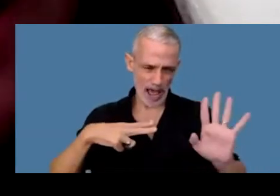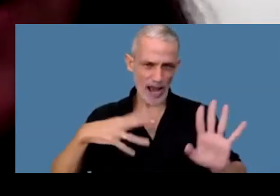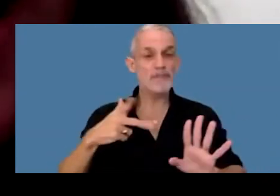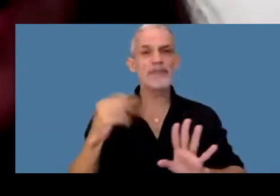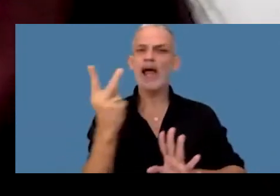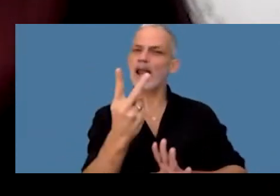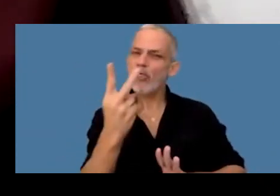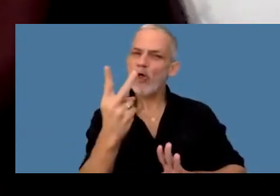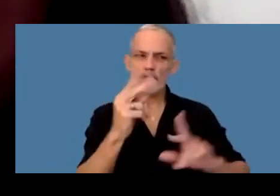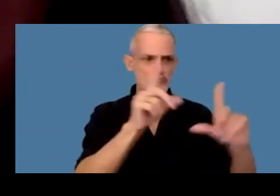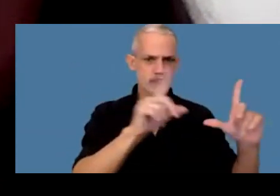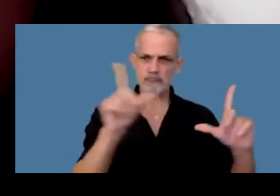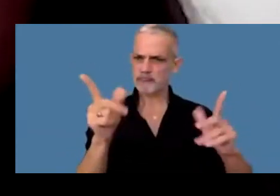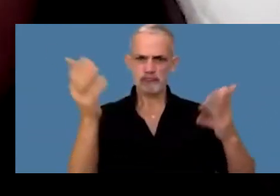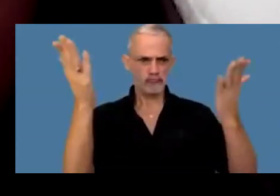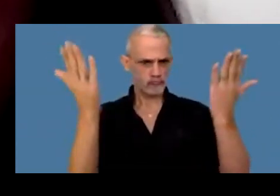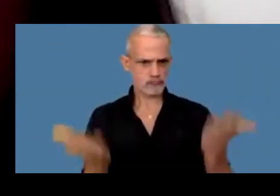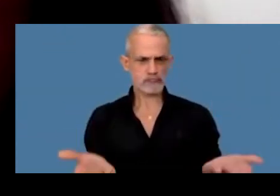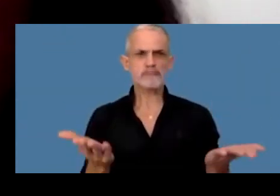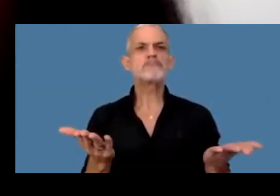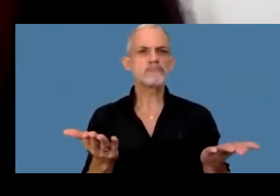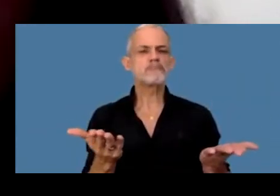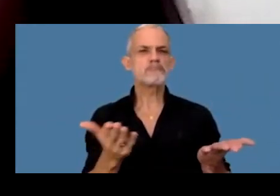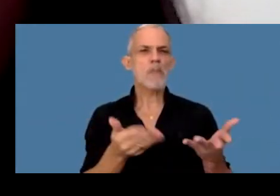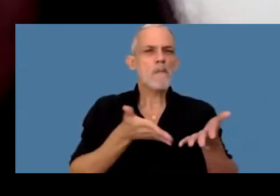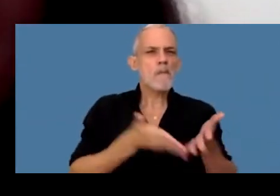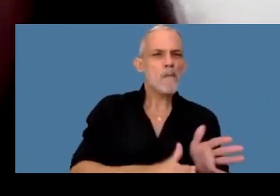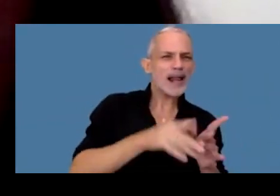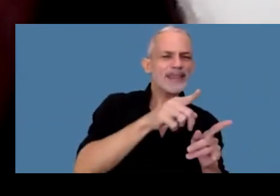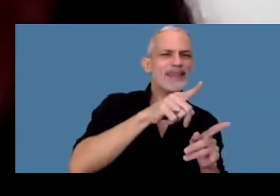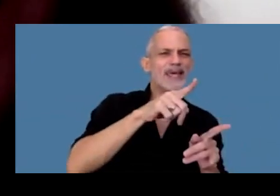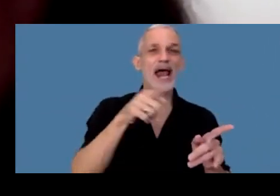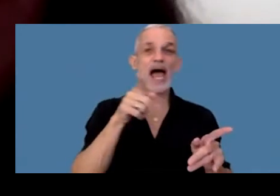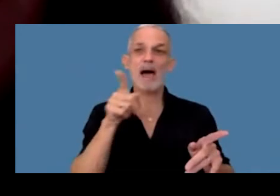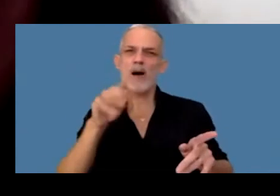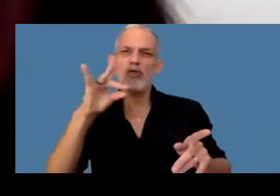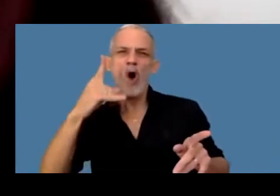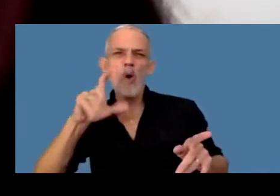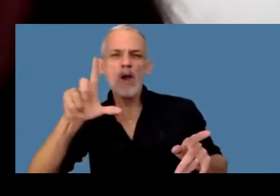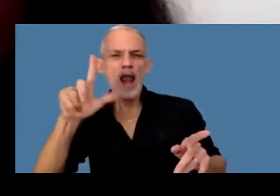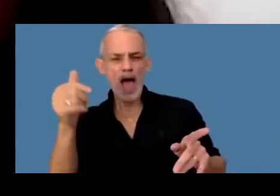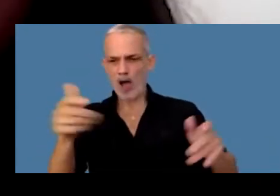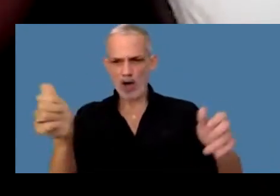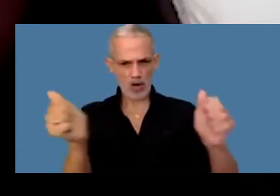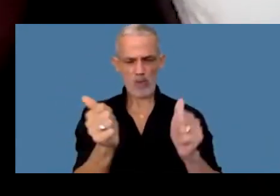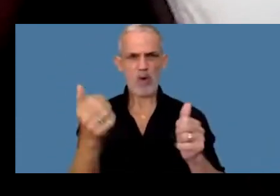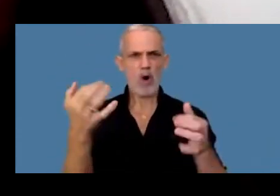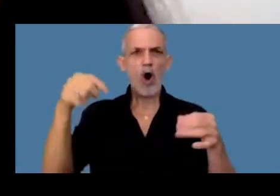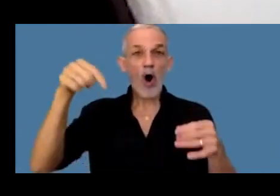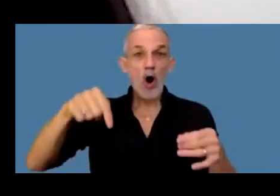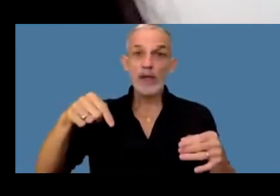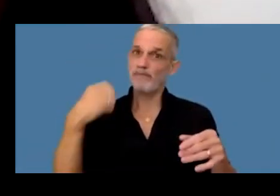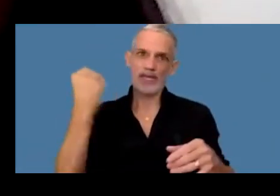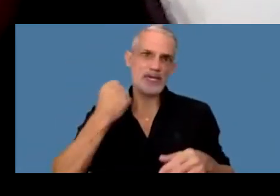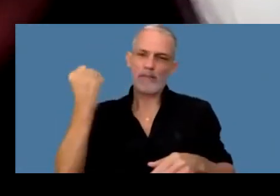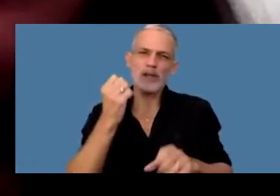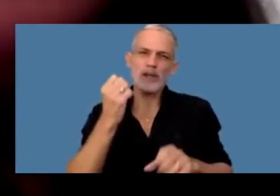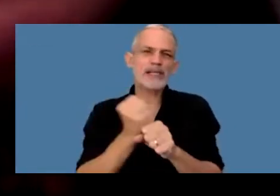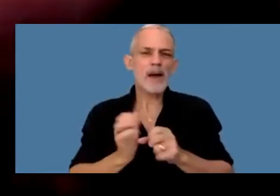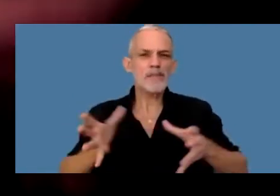base científica que tenemos las parteras y estudios académicos y todo esto de lo importante del